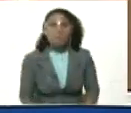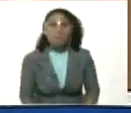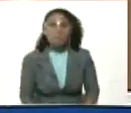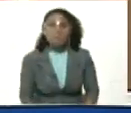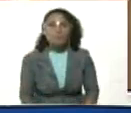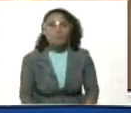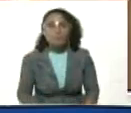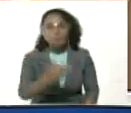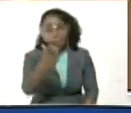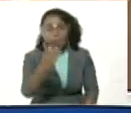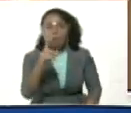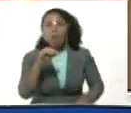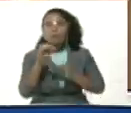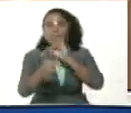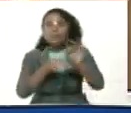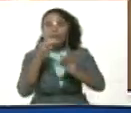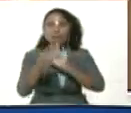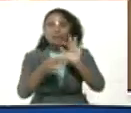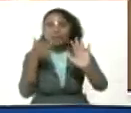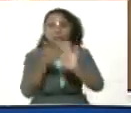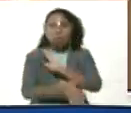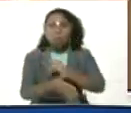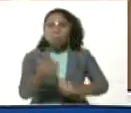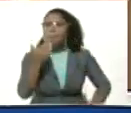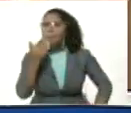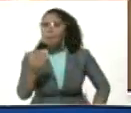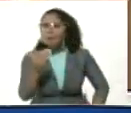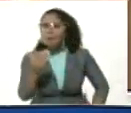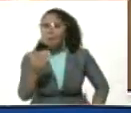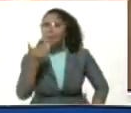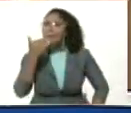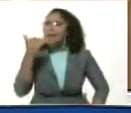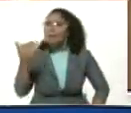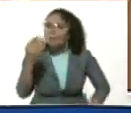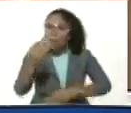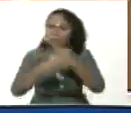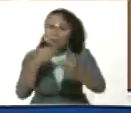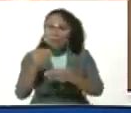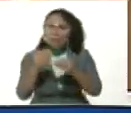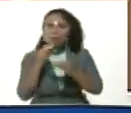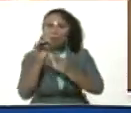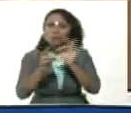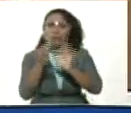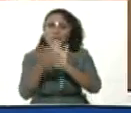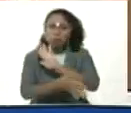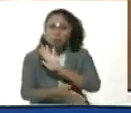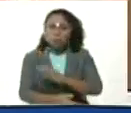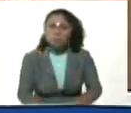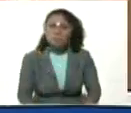Fíjense ustedes, voy a hacer un comentario. Me permiten, pido permiso para hacer este comentario.